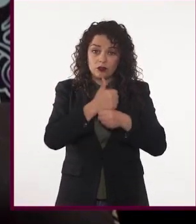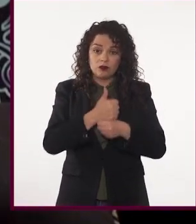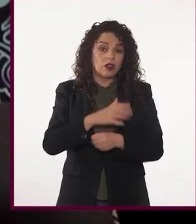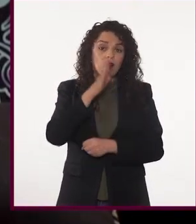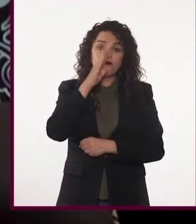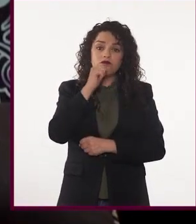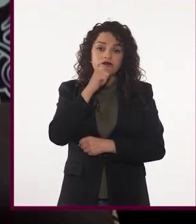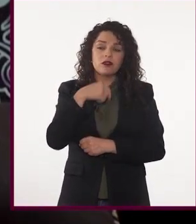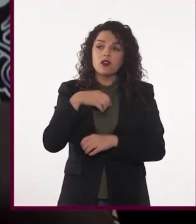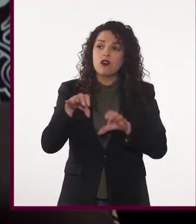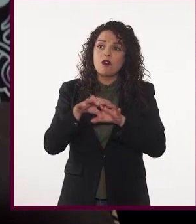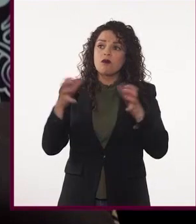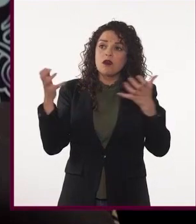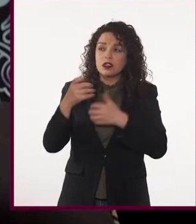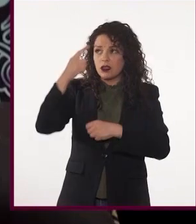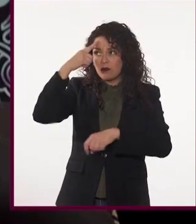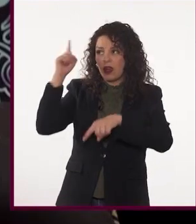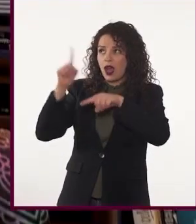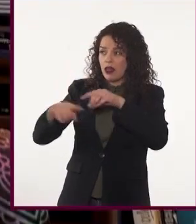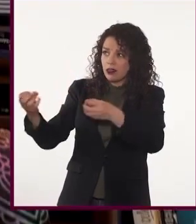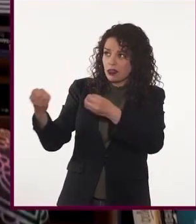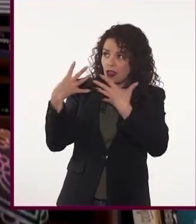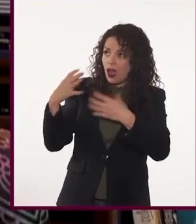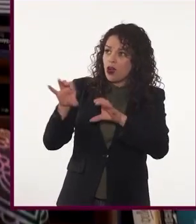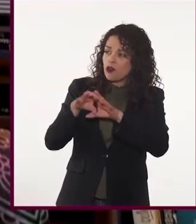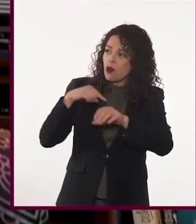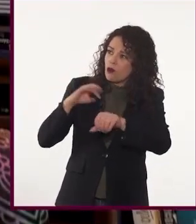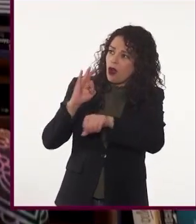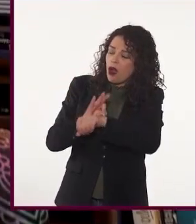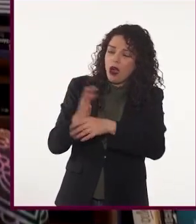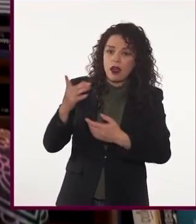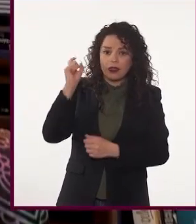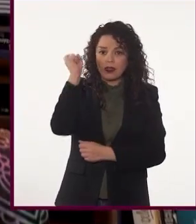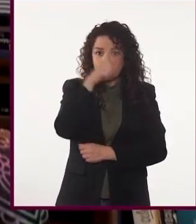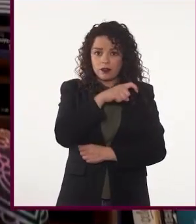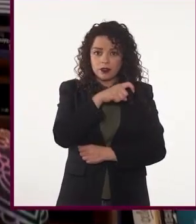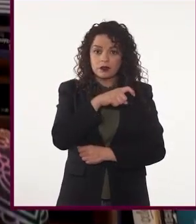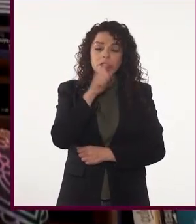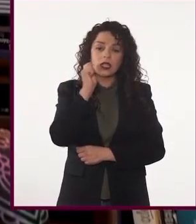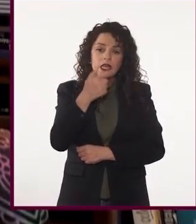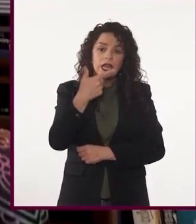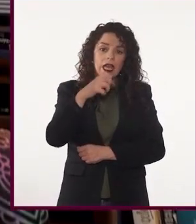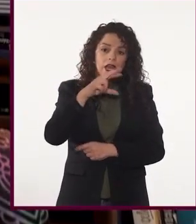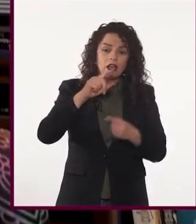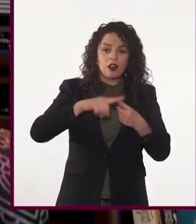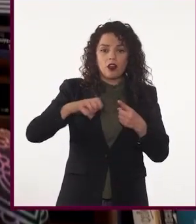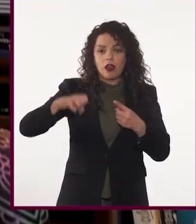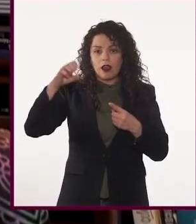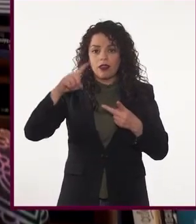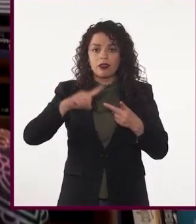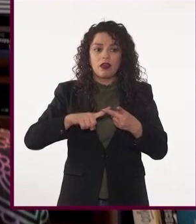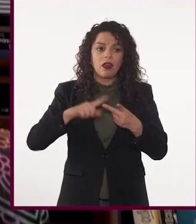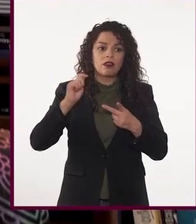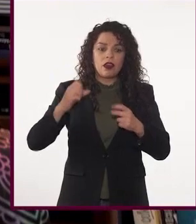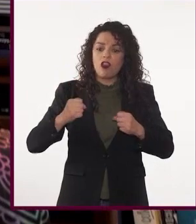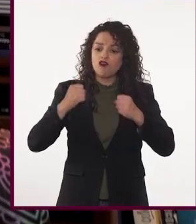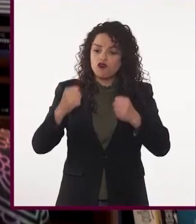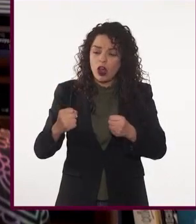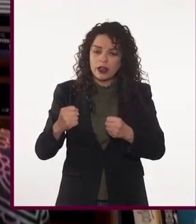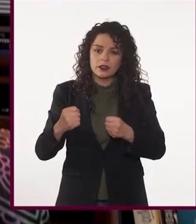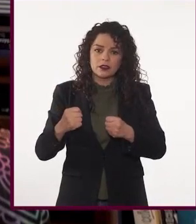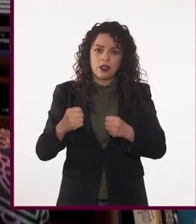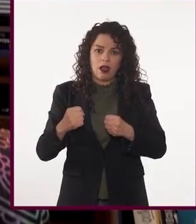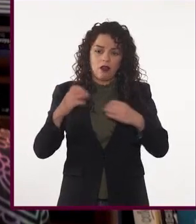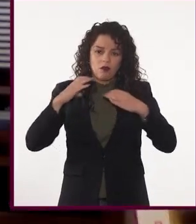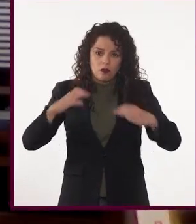posición necesaria para defenderse o impedirlo. Son vulnerables tanto por género, edad, fuerza física o cargo